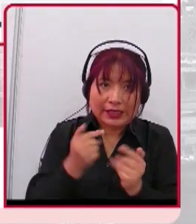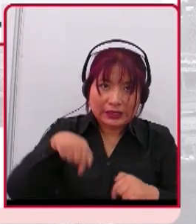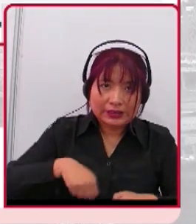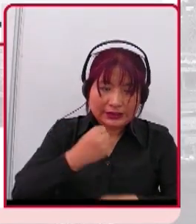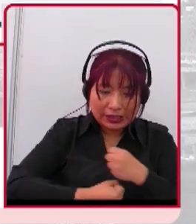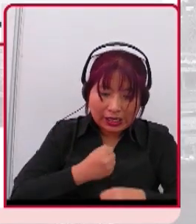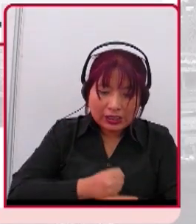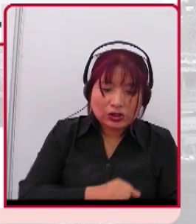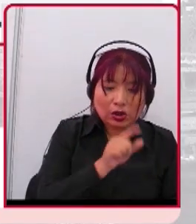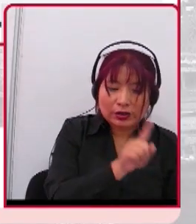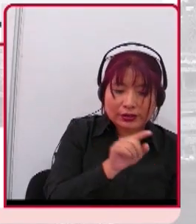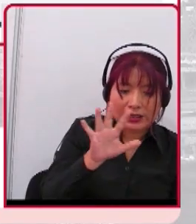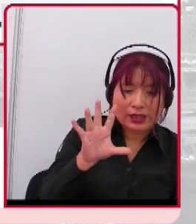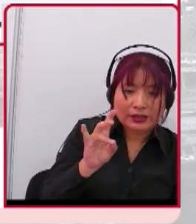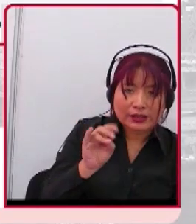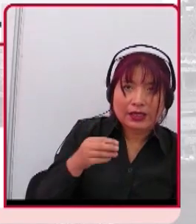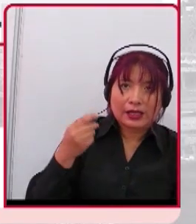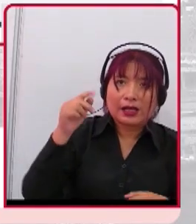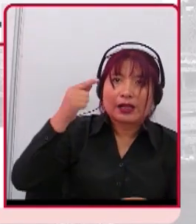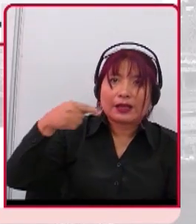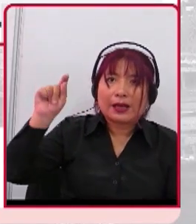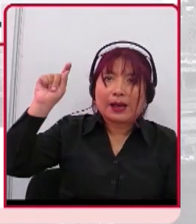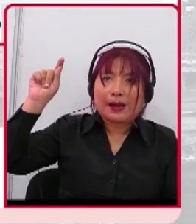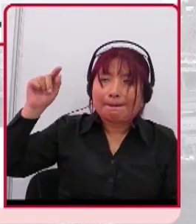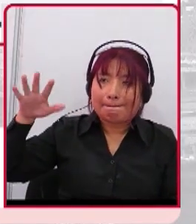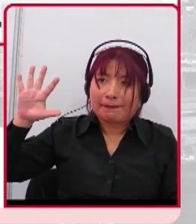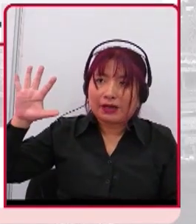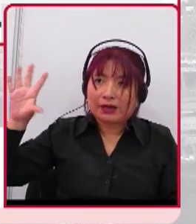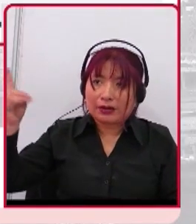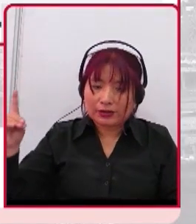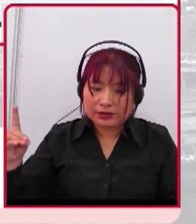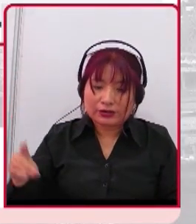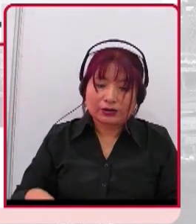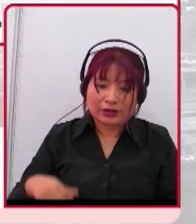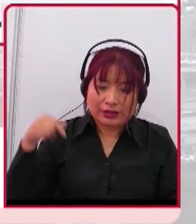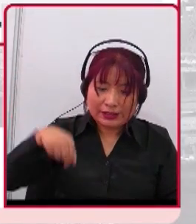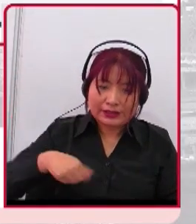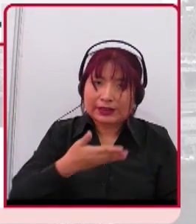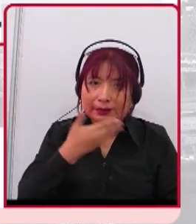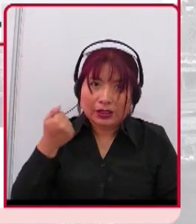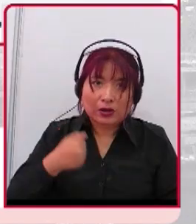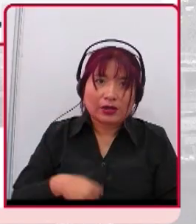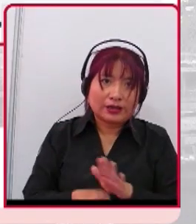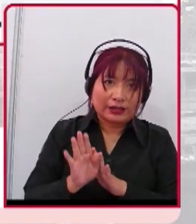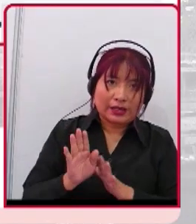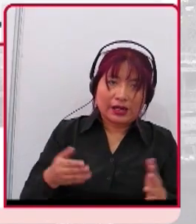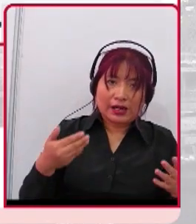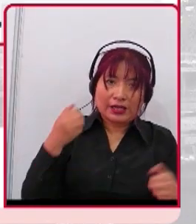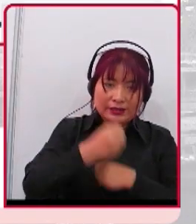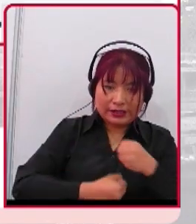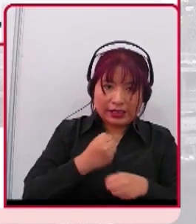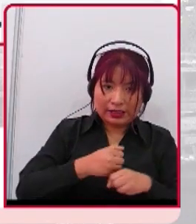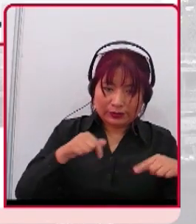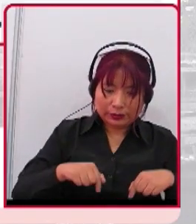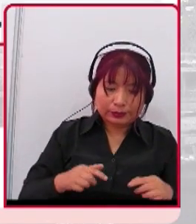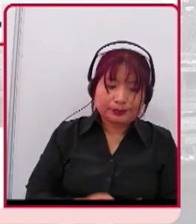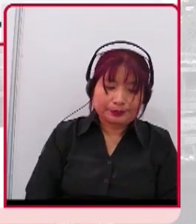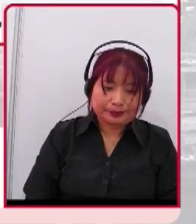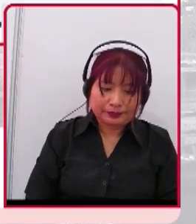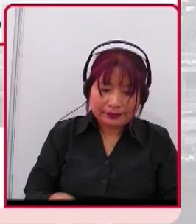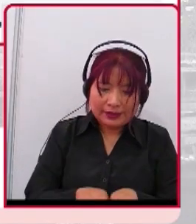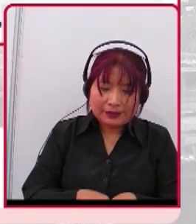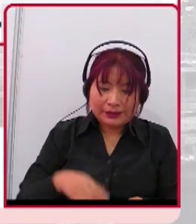ingresos adicionales por estas mejoras implementadas. Entonces, de acá podemos sacar algo importante de que